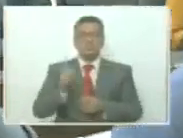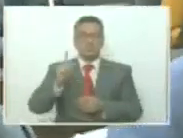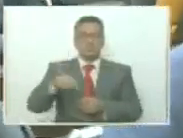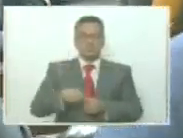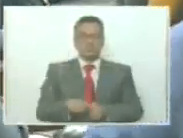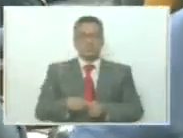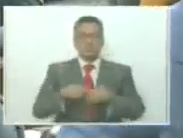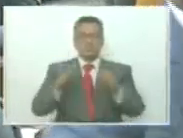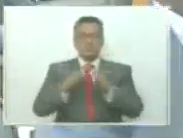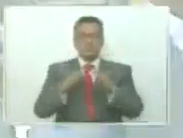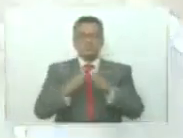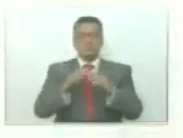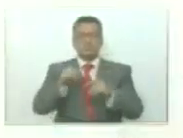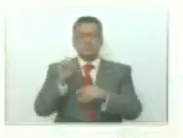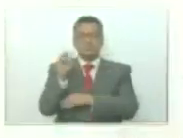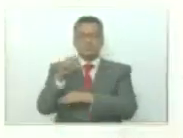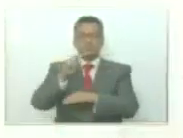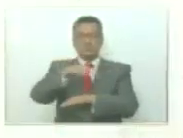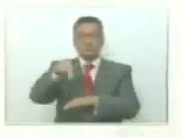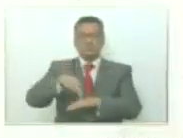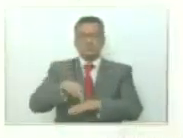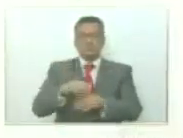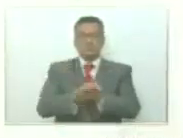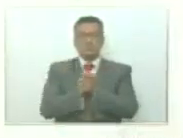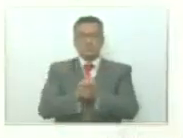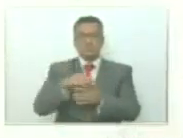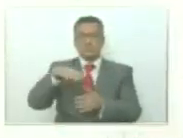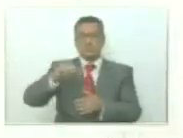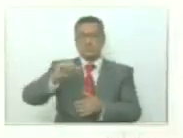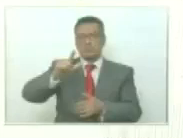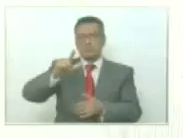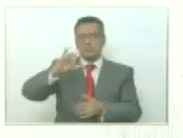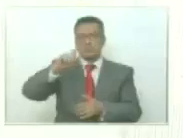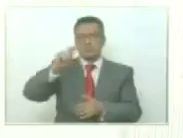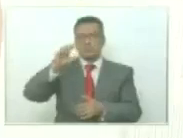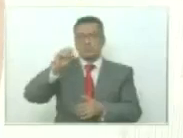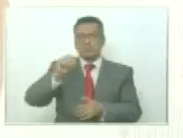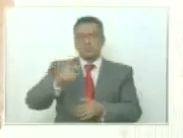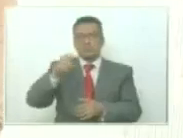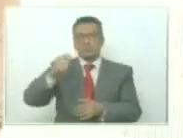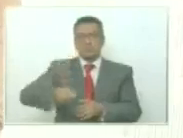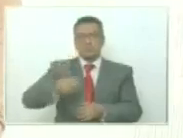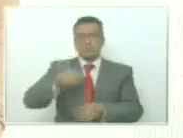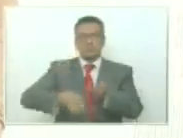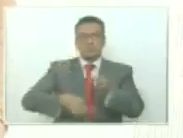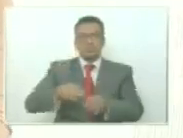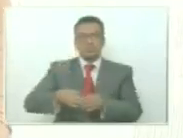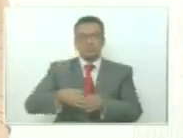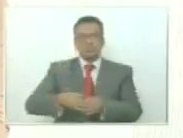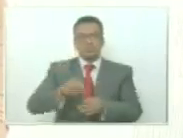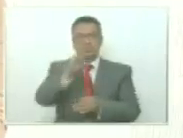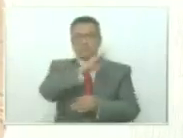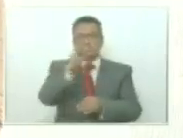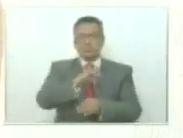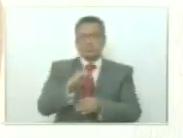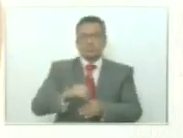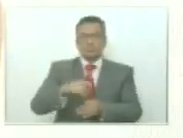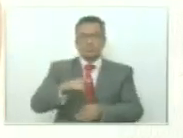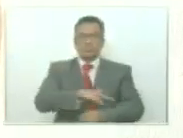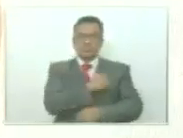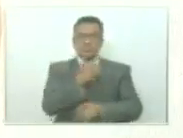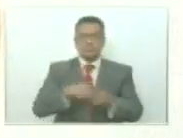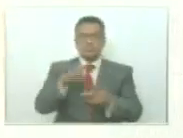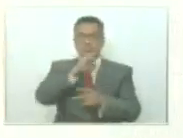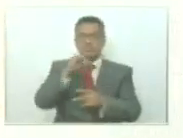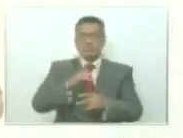de la Casa de la Asamblea Nacional, el compañero Calixto Ortega, abogado de la Universidad del Zulia, magíster